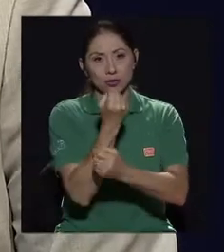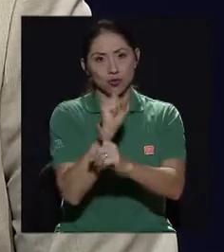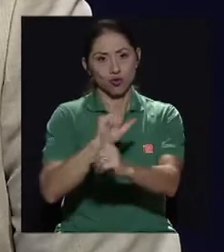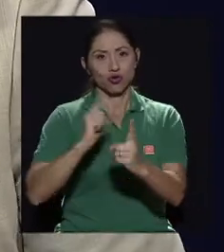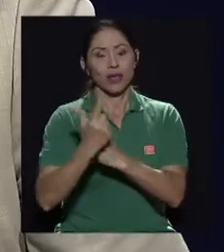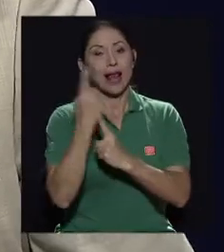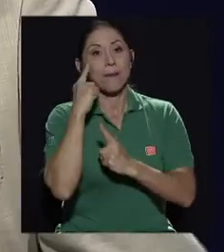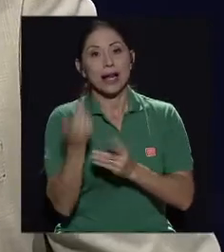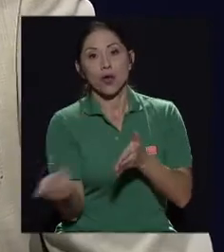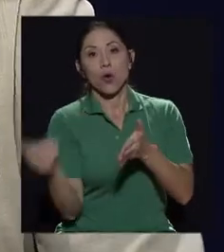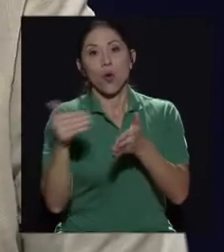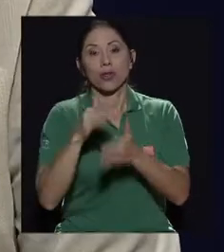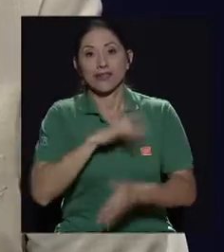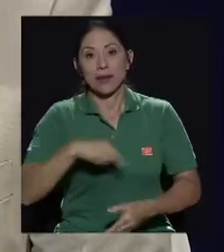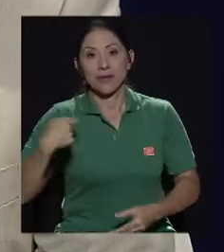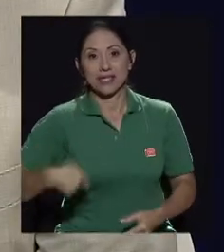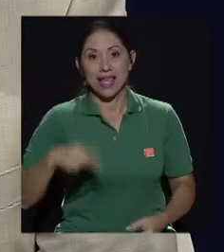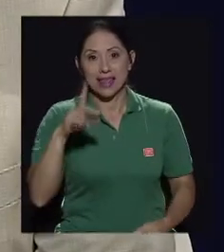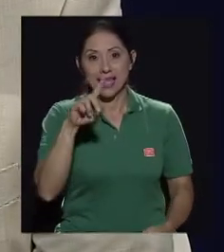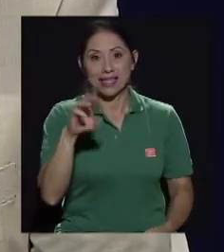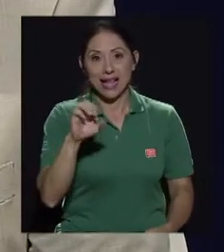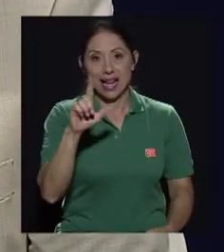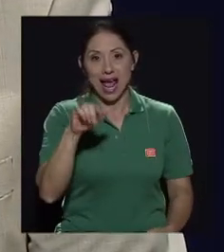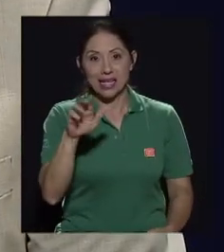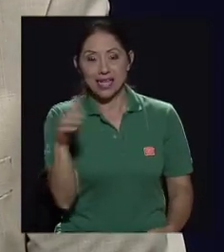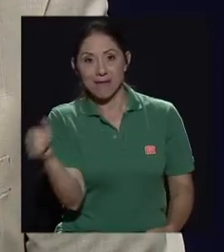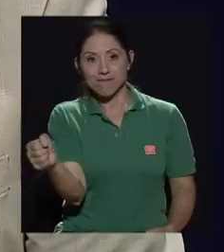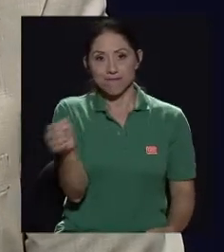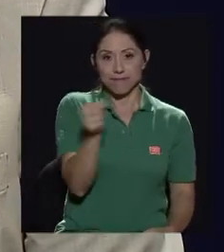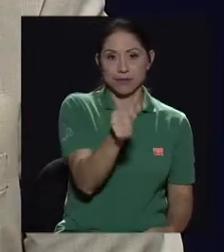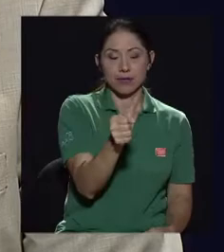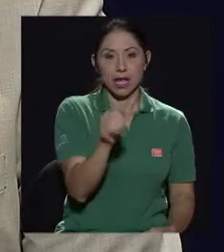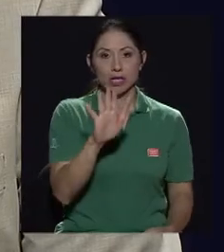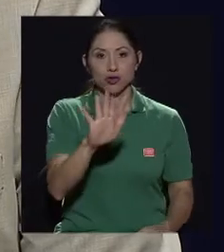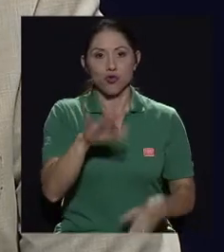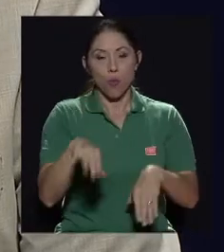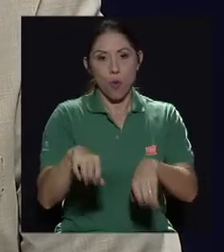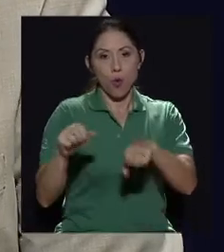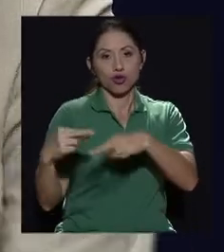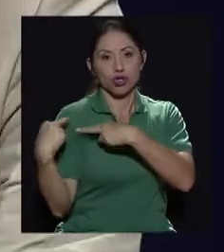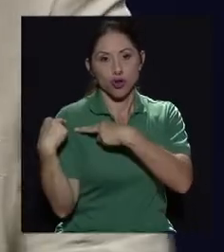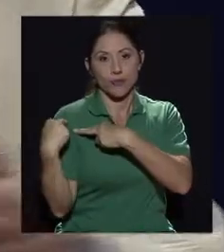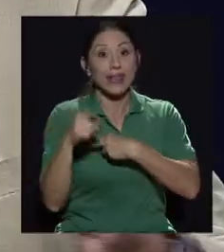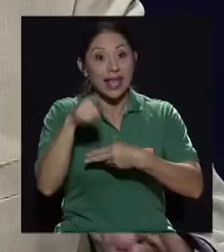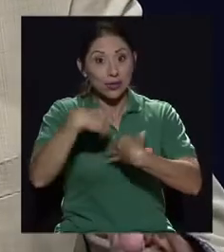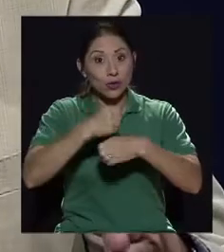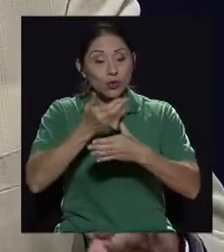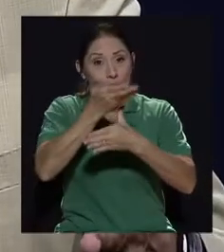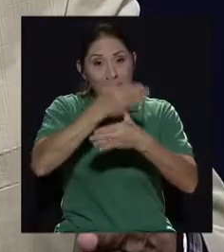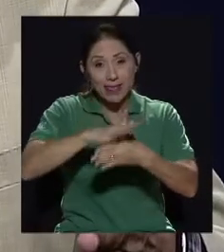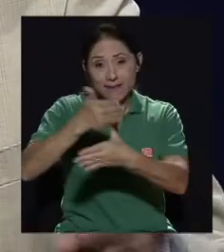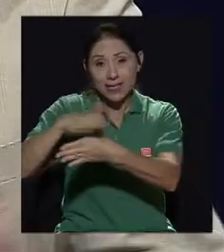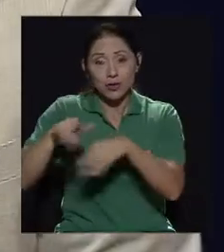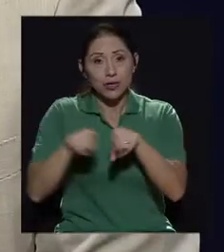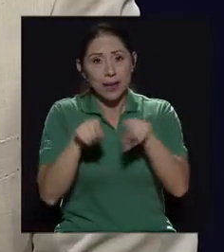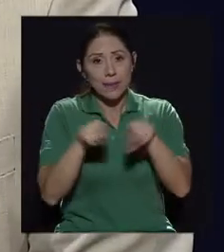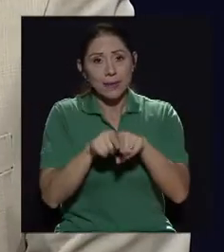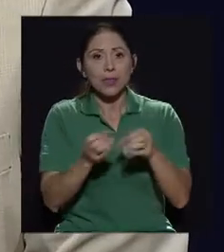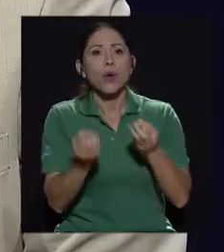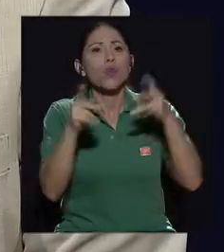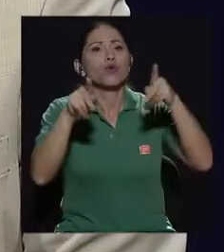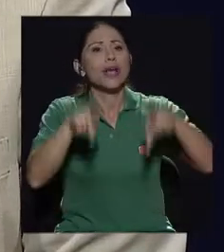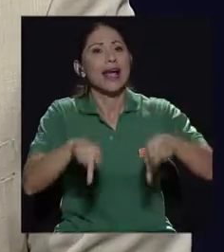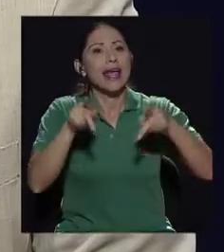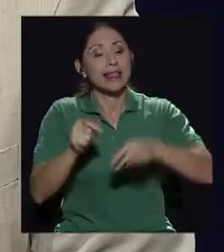para que se instalaran al al presidente zelaya en en su posición eso generó una división también porque mucha